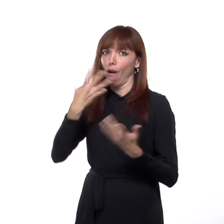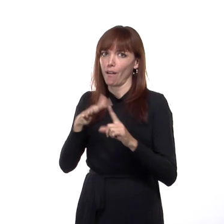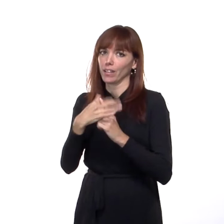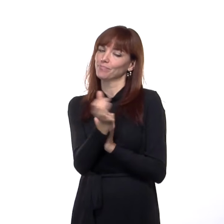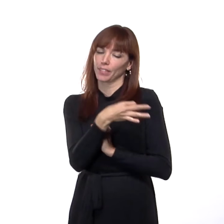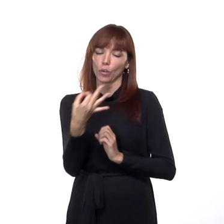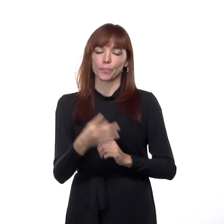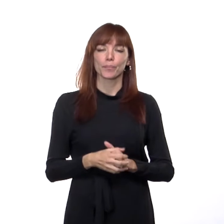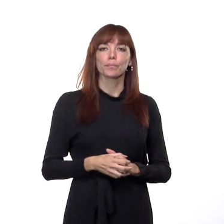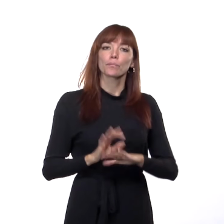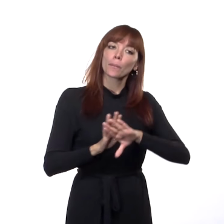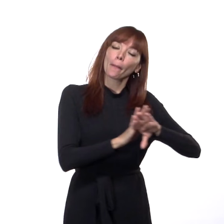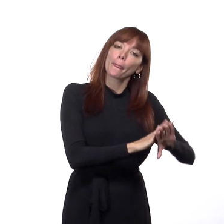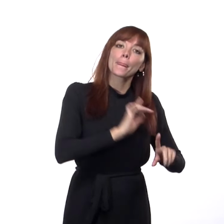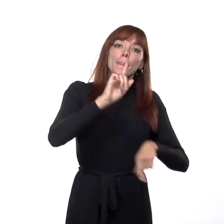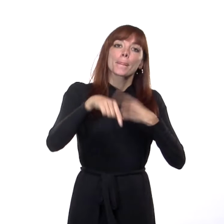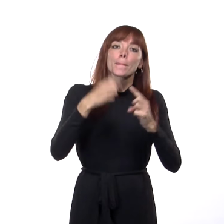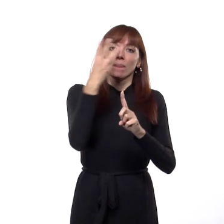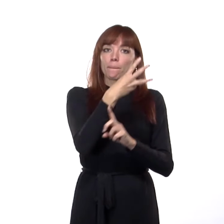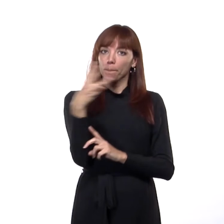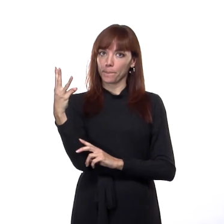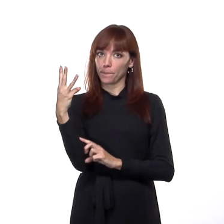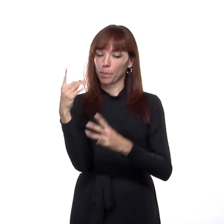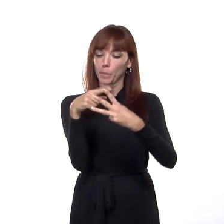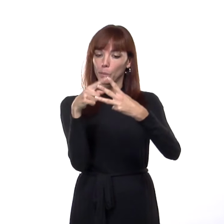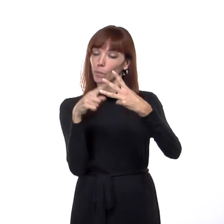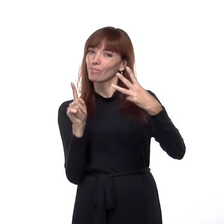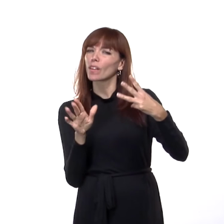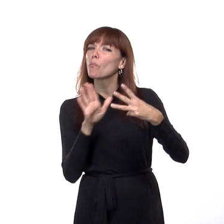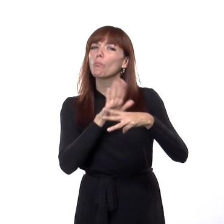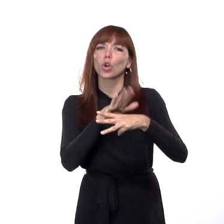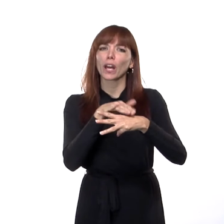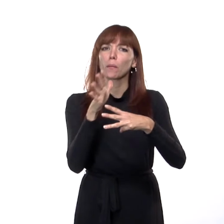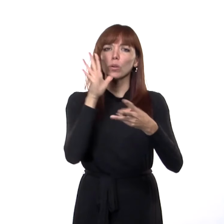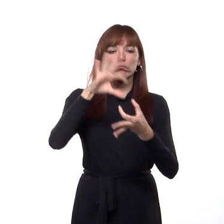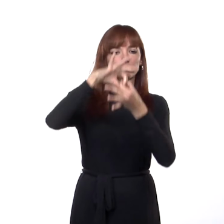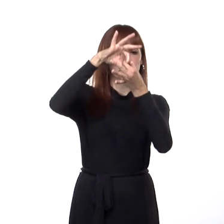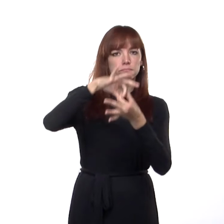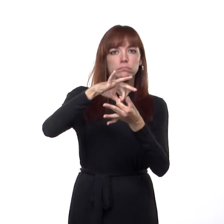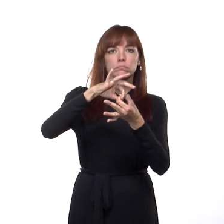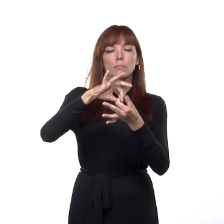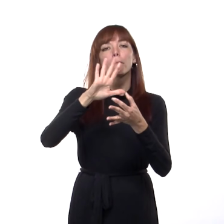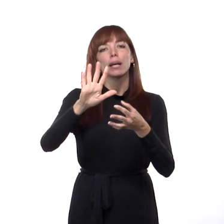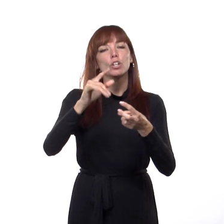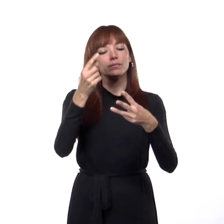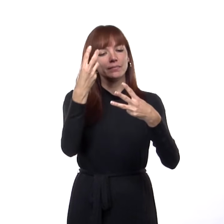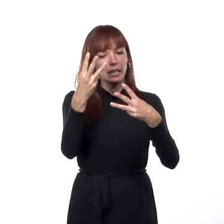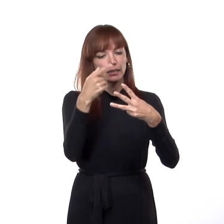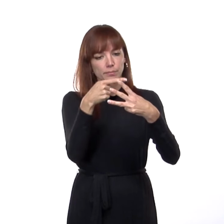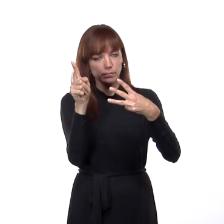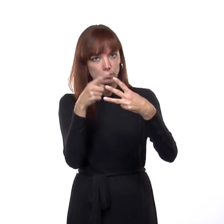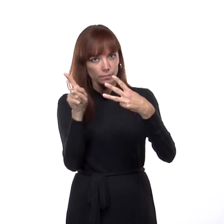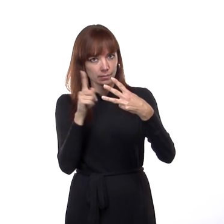vale y después tres horizontales porque porque aunque estén indicados con los verticales son horizontales a esos tres verticales vale